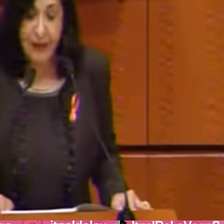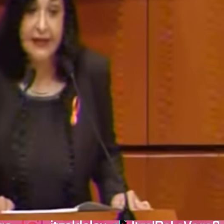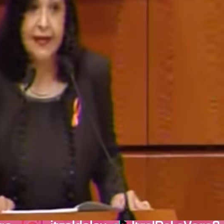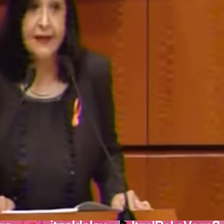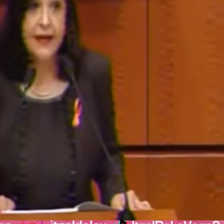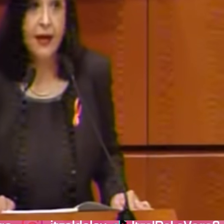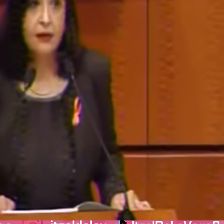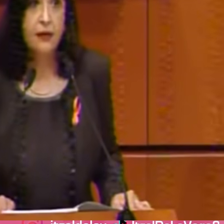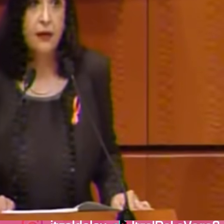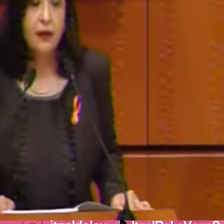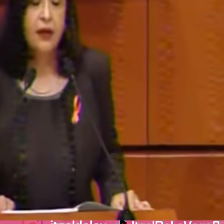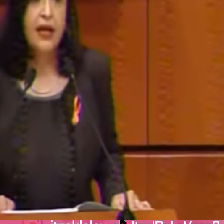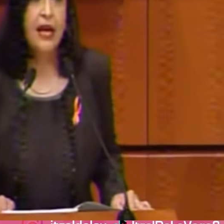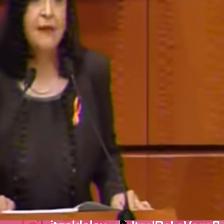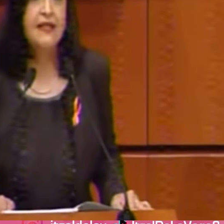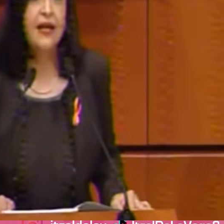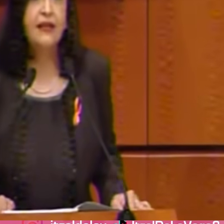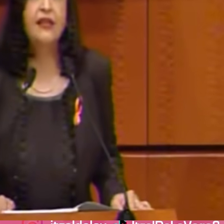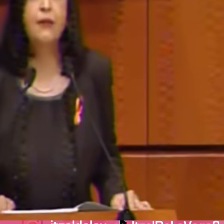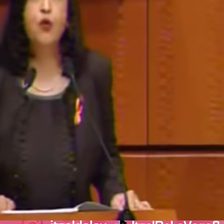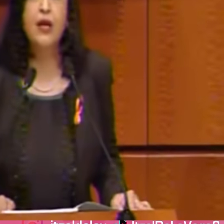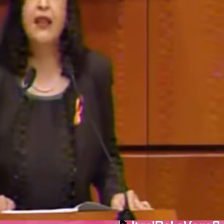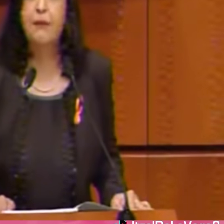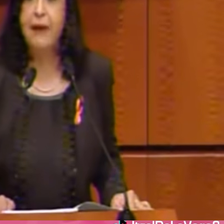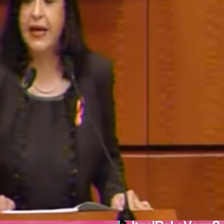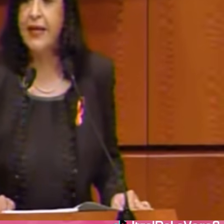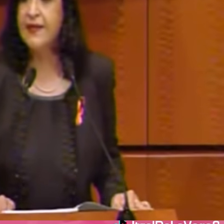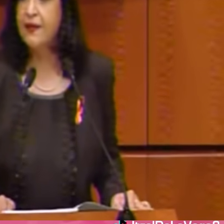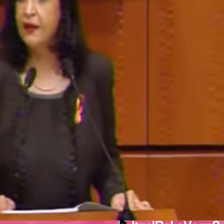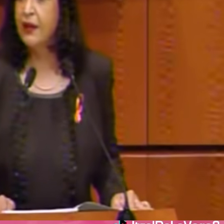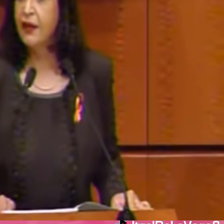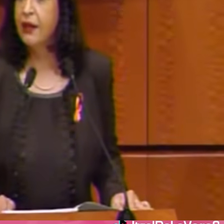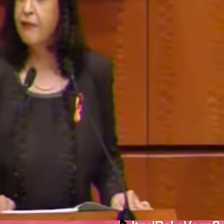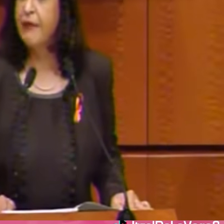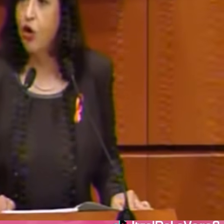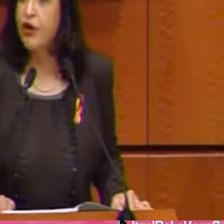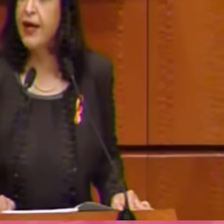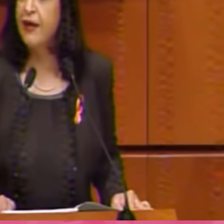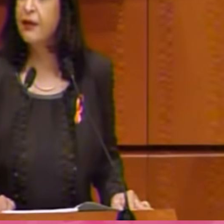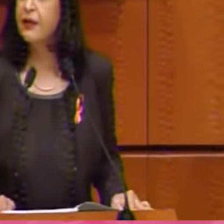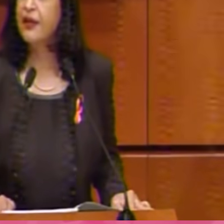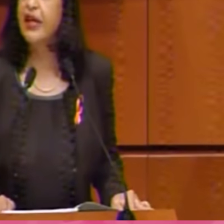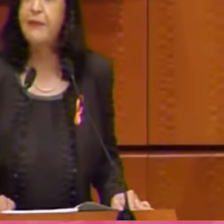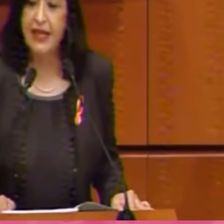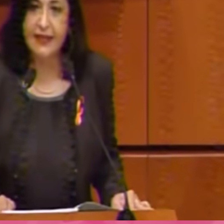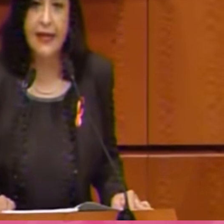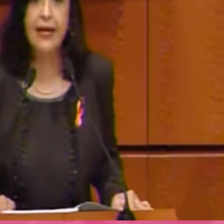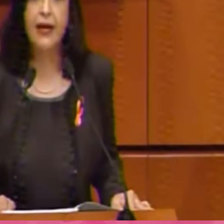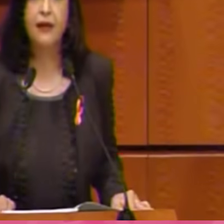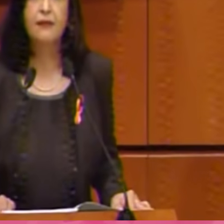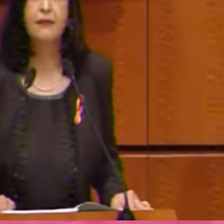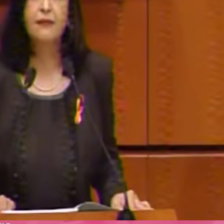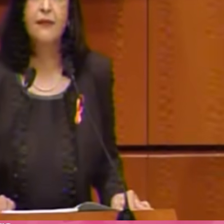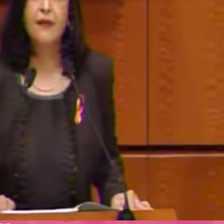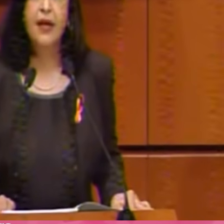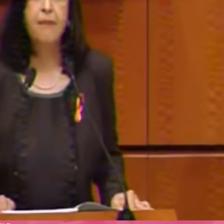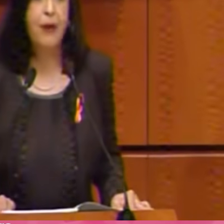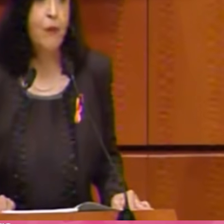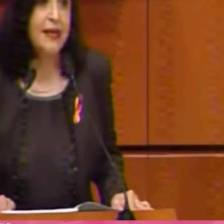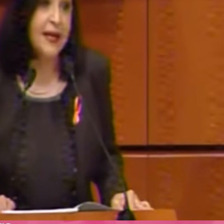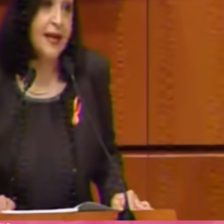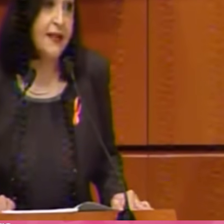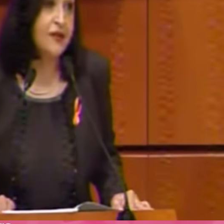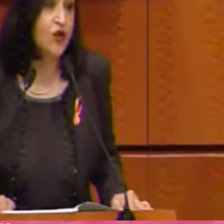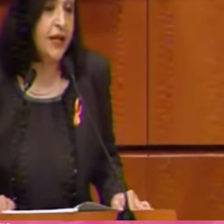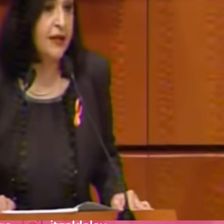Mi presencia en la más alta tribuna del país me honra y me distingue. Pero